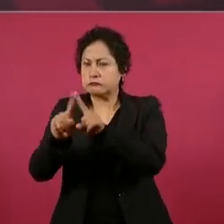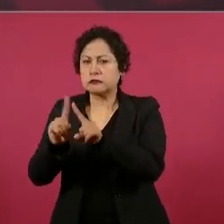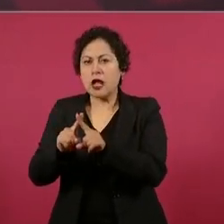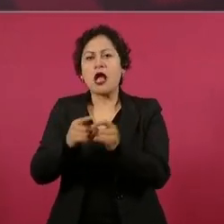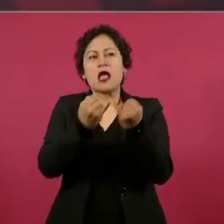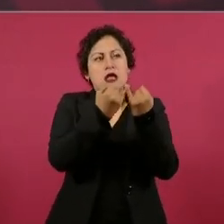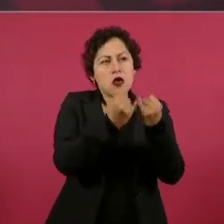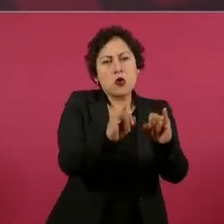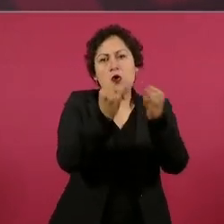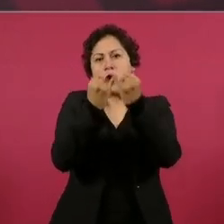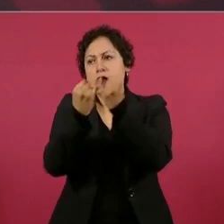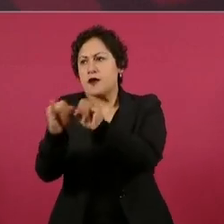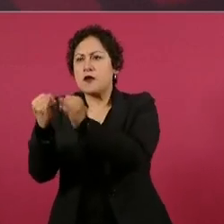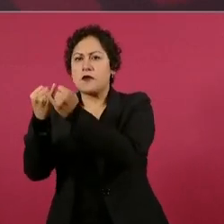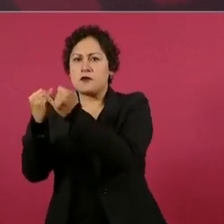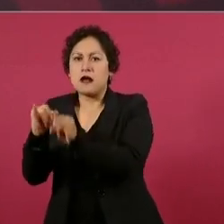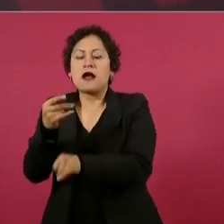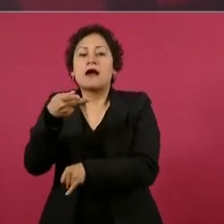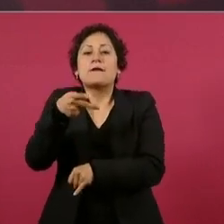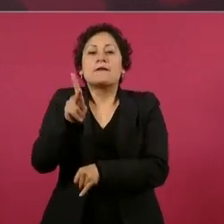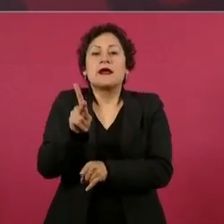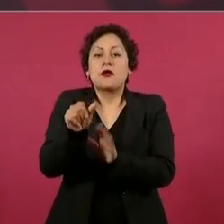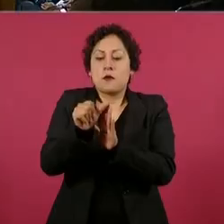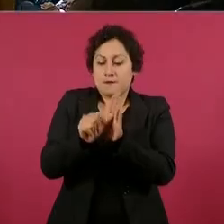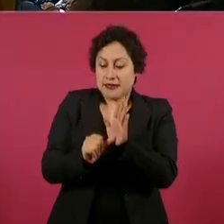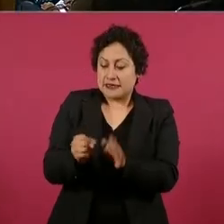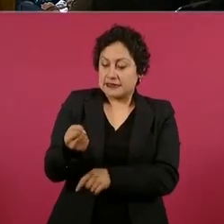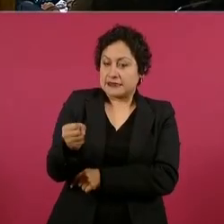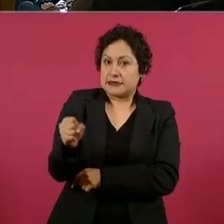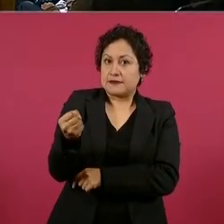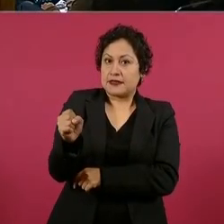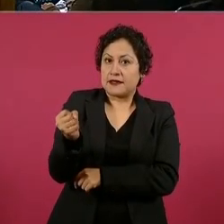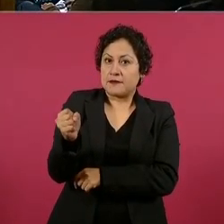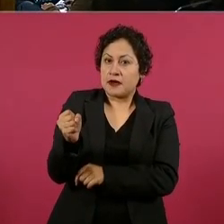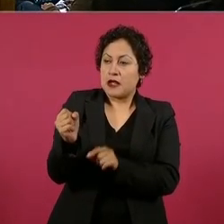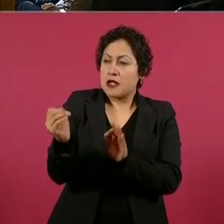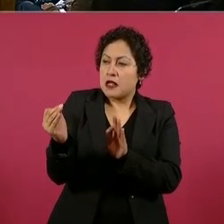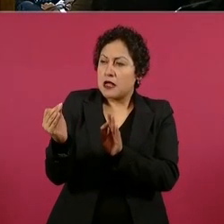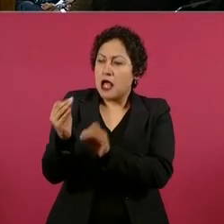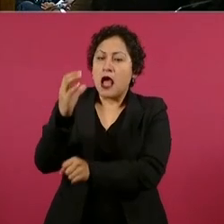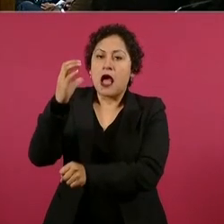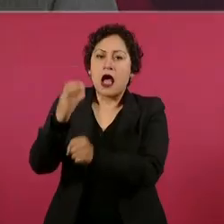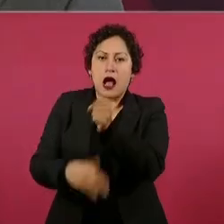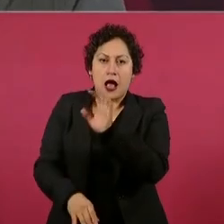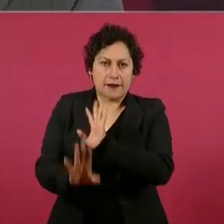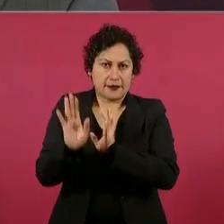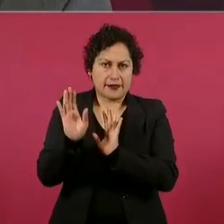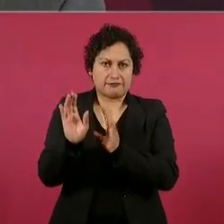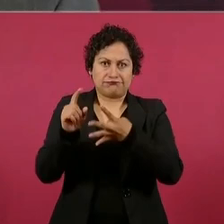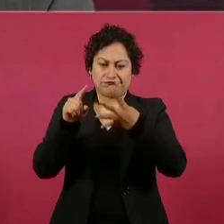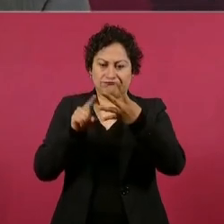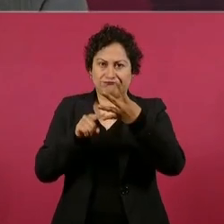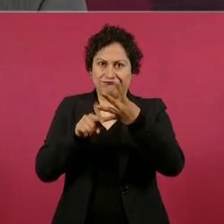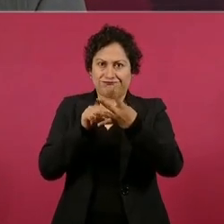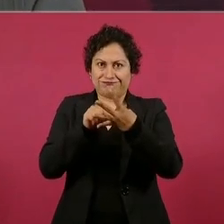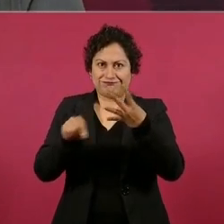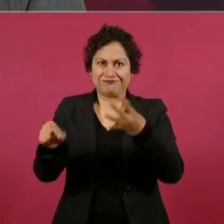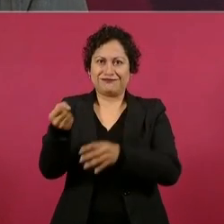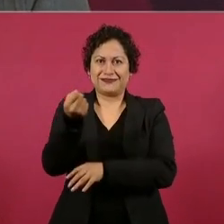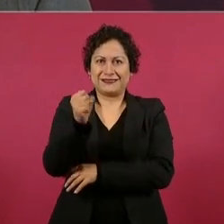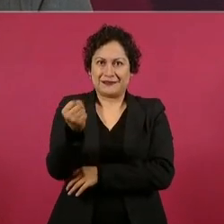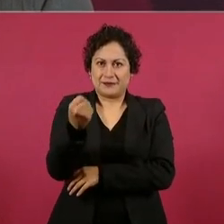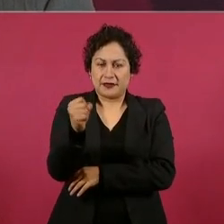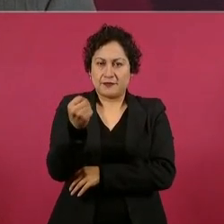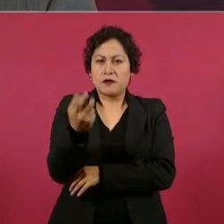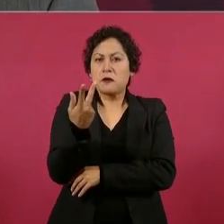finales de septiembre. Pero ya es ir a la inauguración,